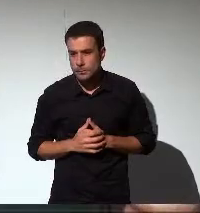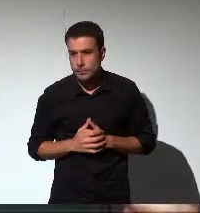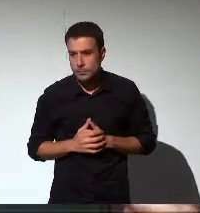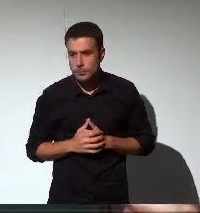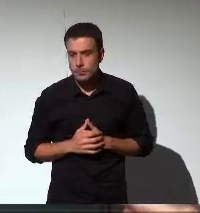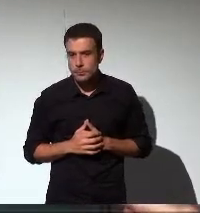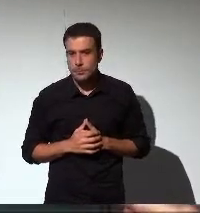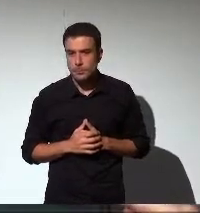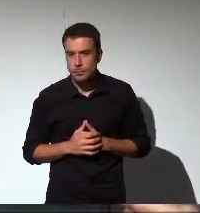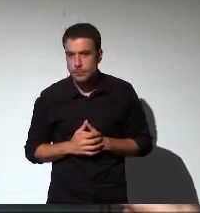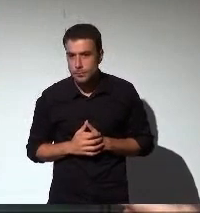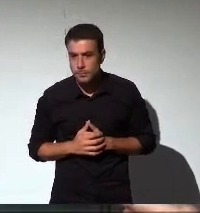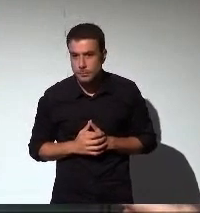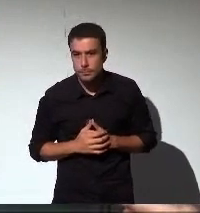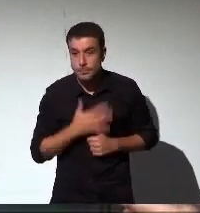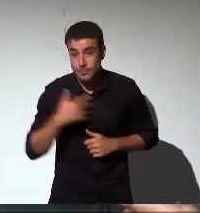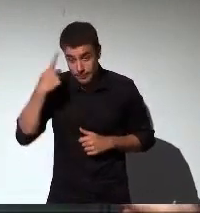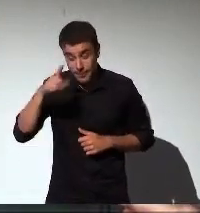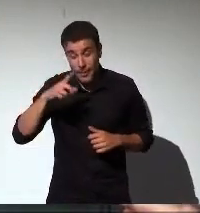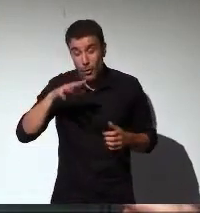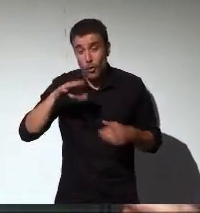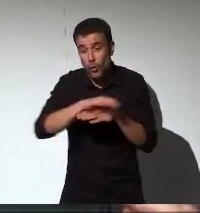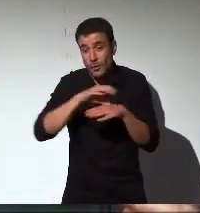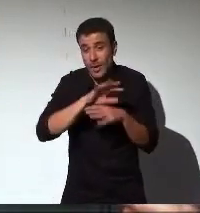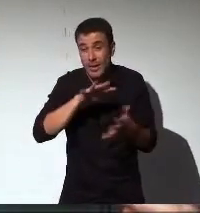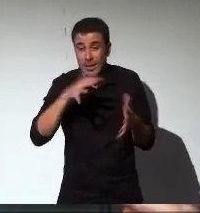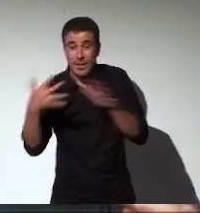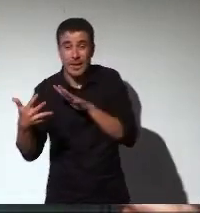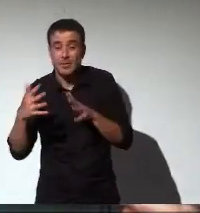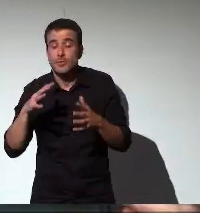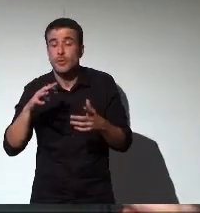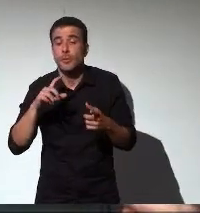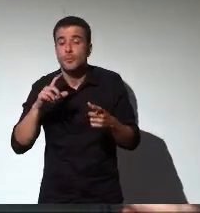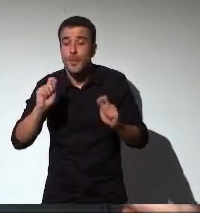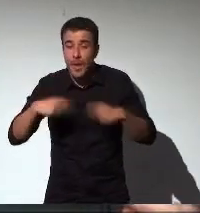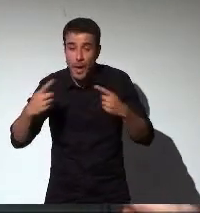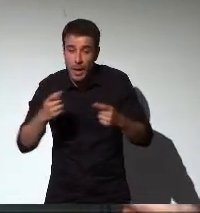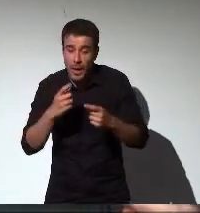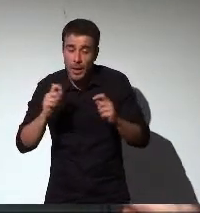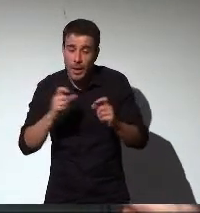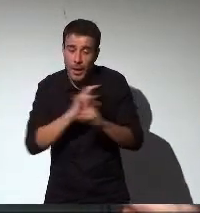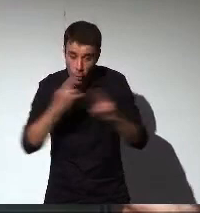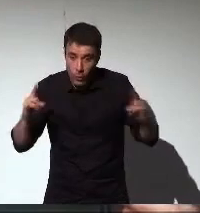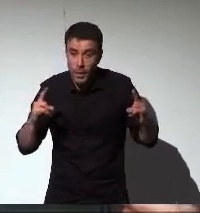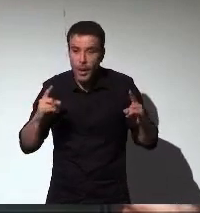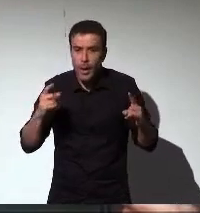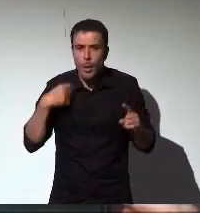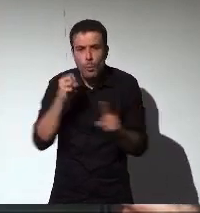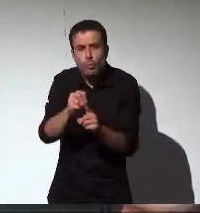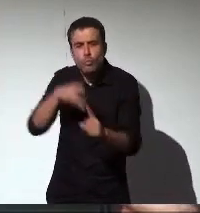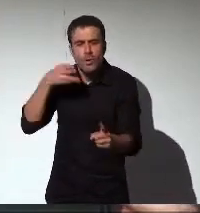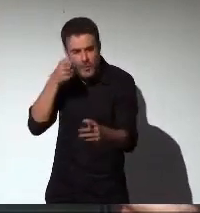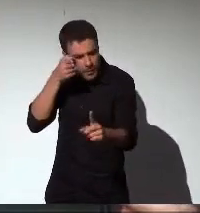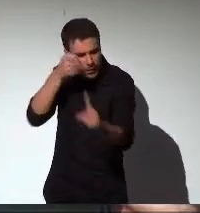Quiero que sepan que en la Consejería de Transición Ecológica tenemos claro a dónde hay que mirar. Tenemos